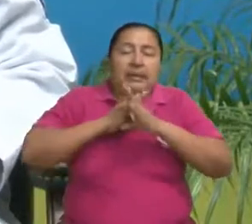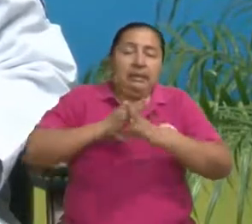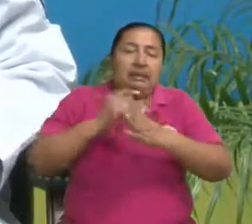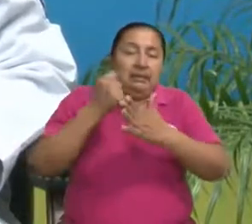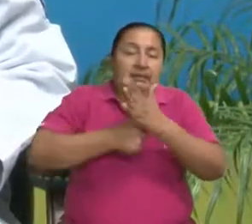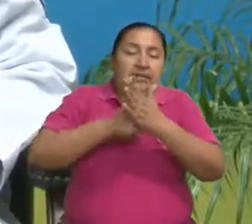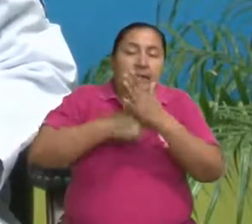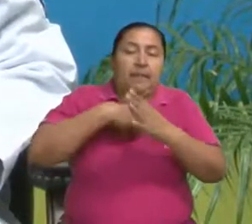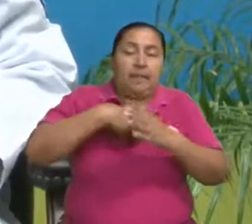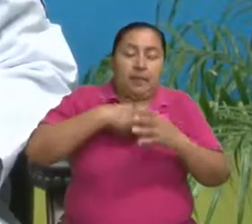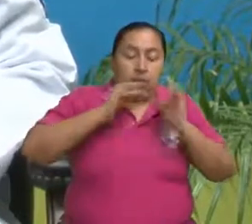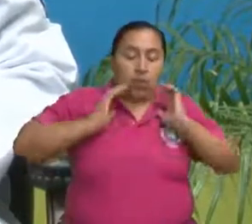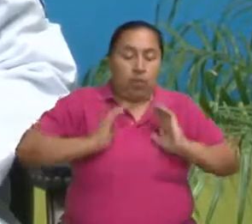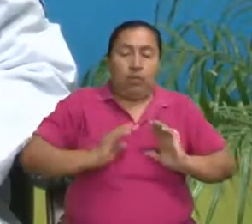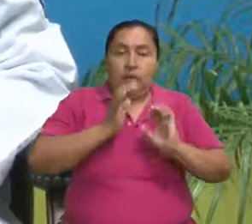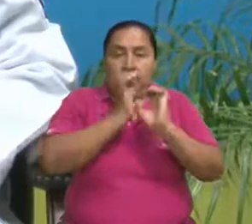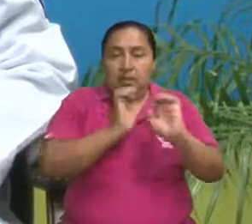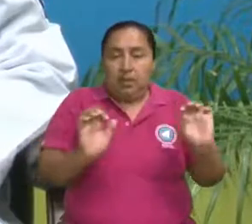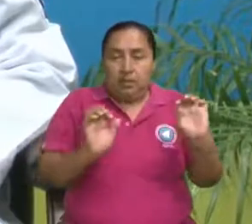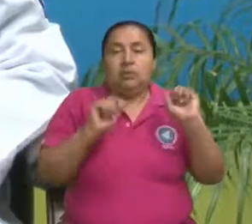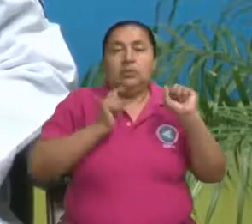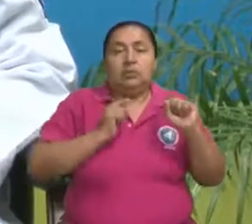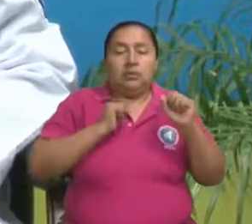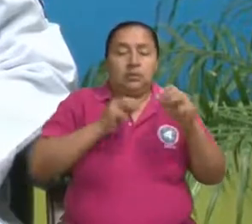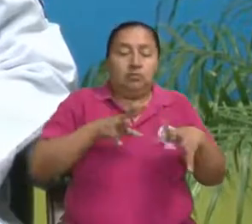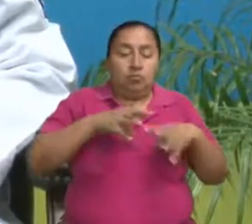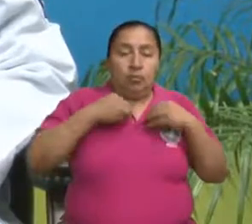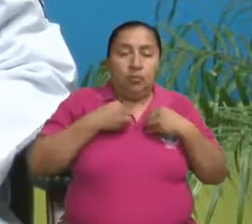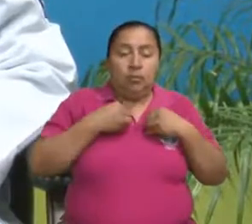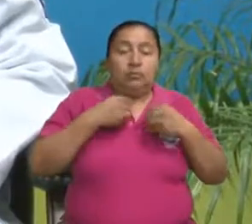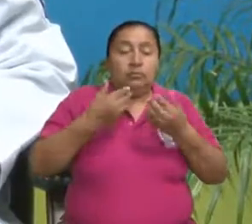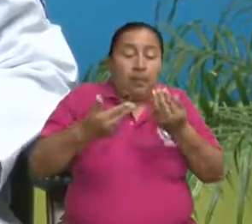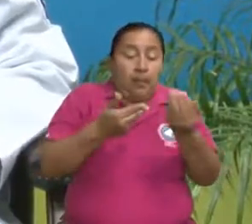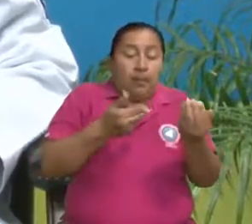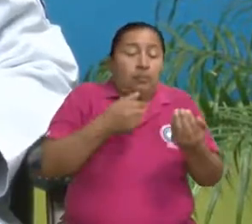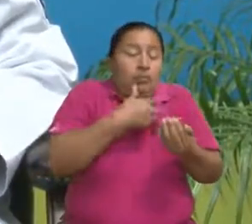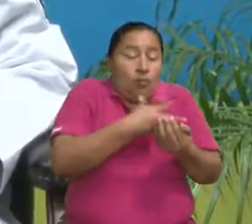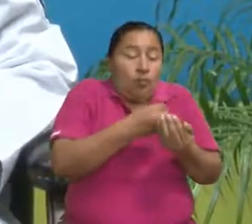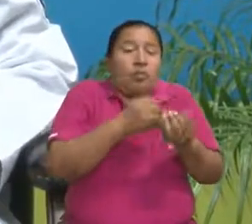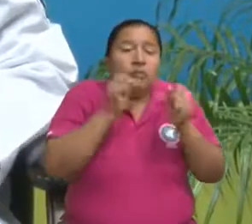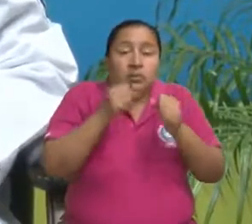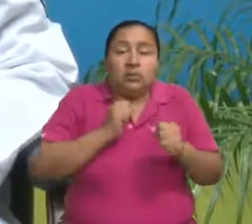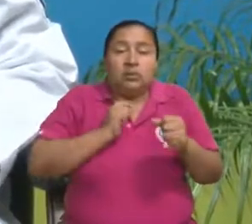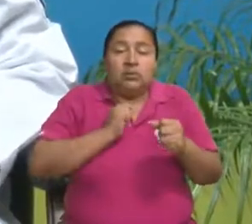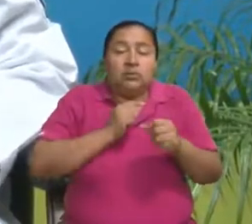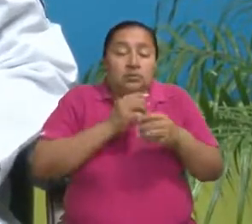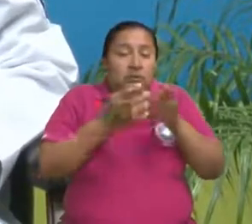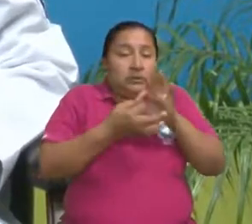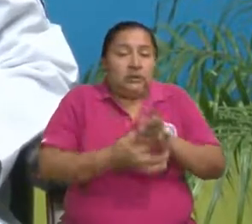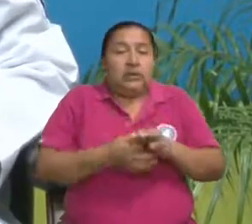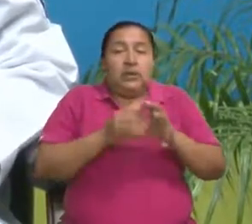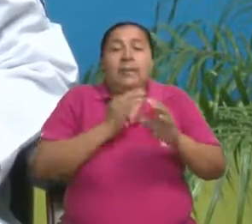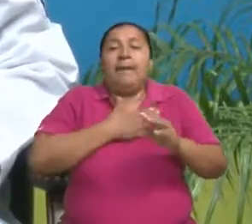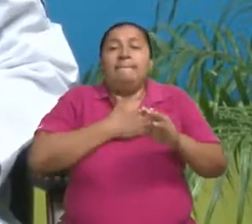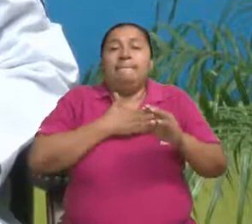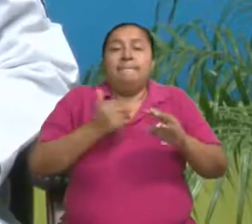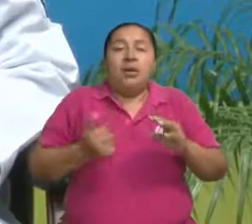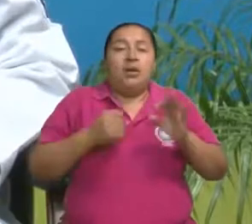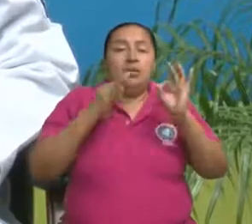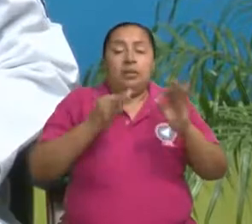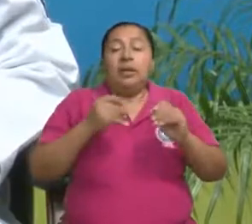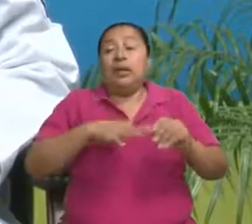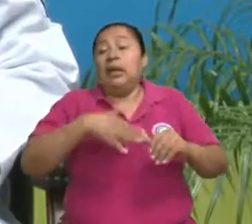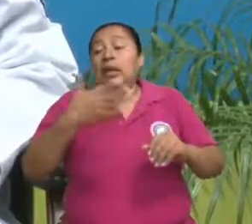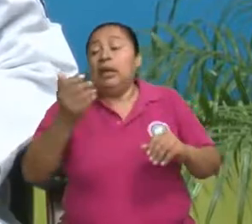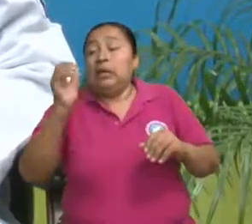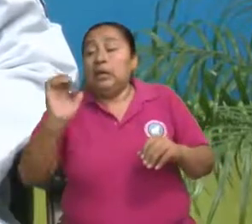un mecanismo de defensa para el niño que le recibe lactancia materna, va a tener un sistema inmunológico mucho mejor que el niño